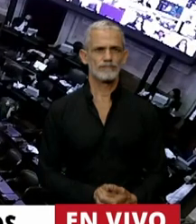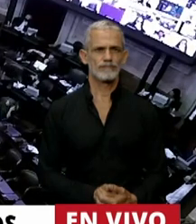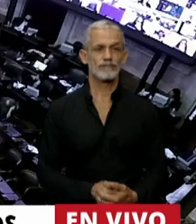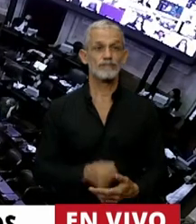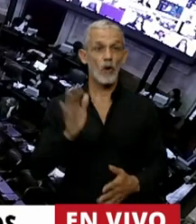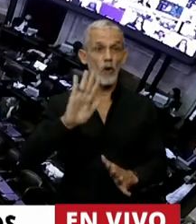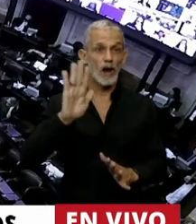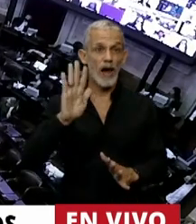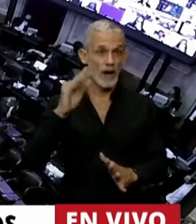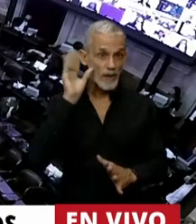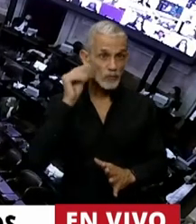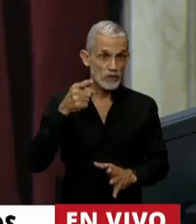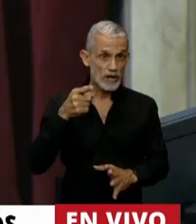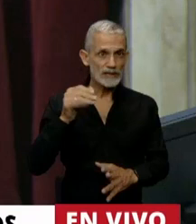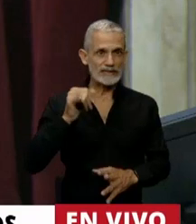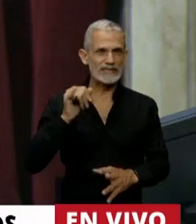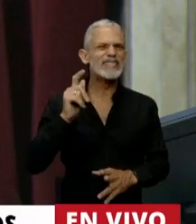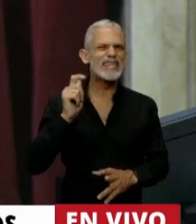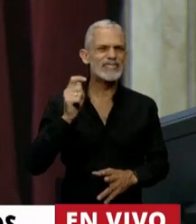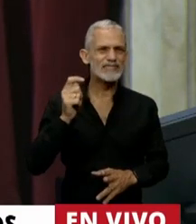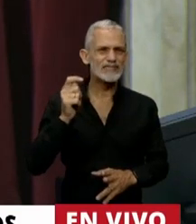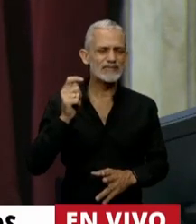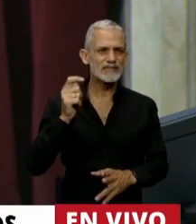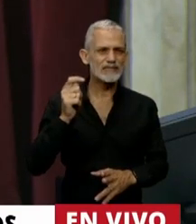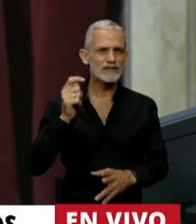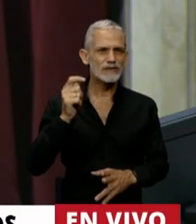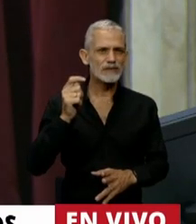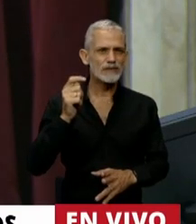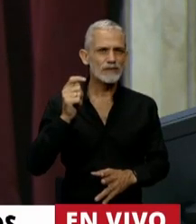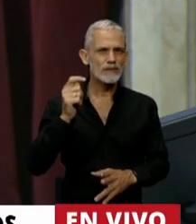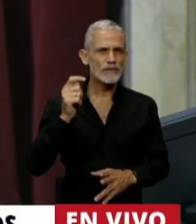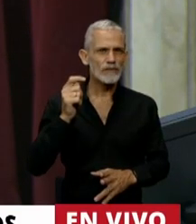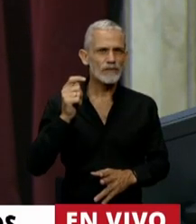Hola, hola, ¿me escucha? Sí, ¿quién es?